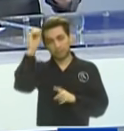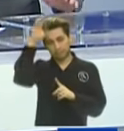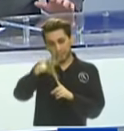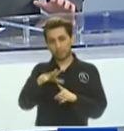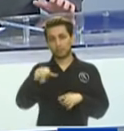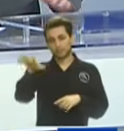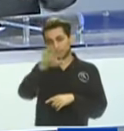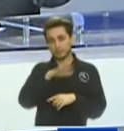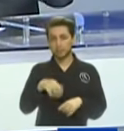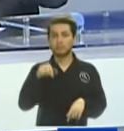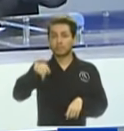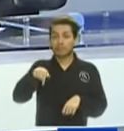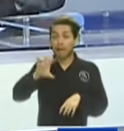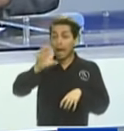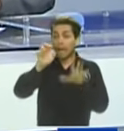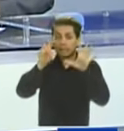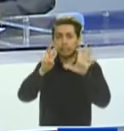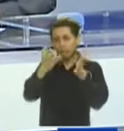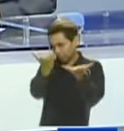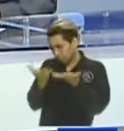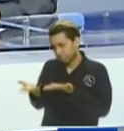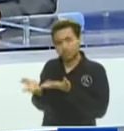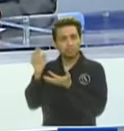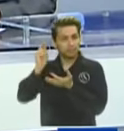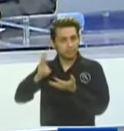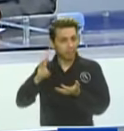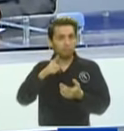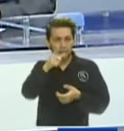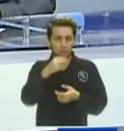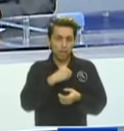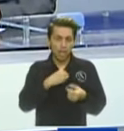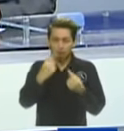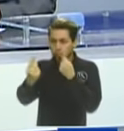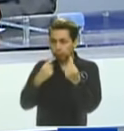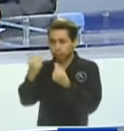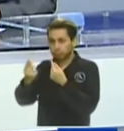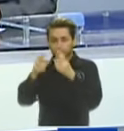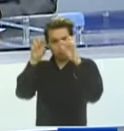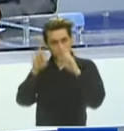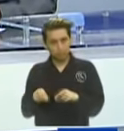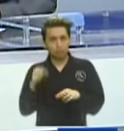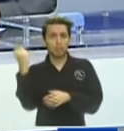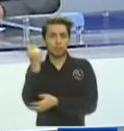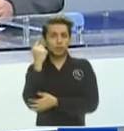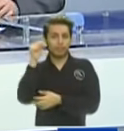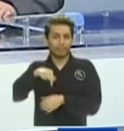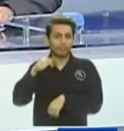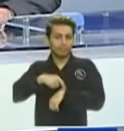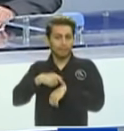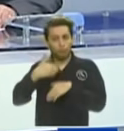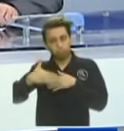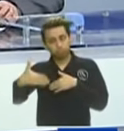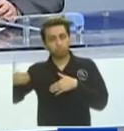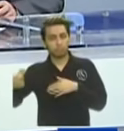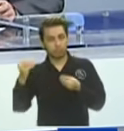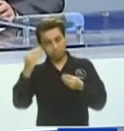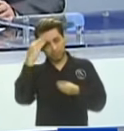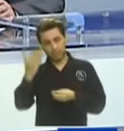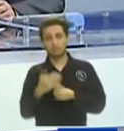de noticias están abiertas también para este enlace con la población, que es tan importante en estos tiempos y siempre. Así que gracias. ¿Quién se